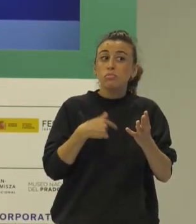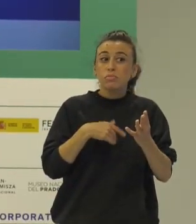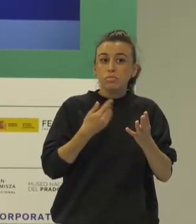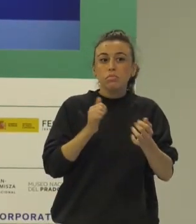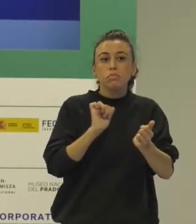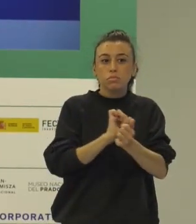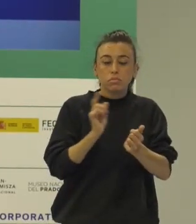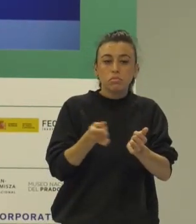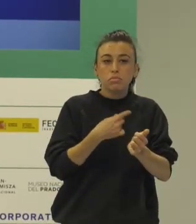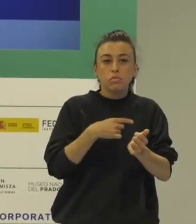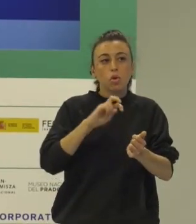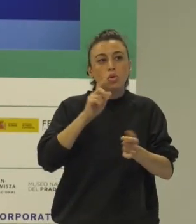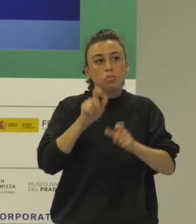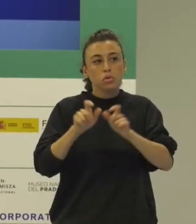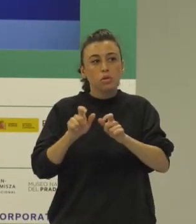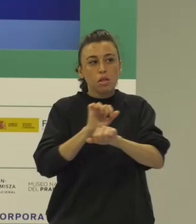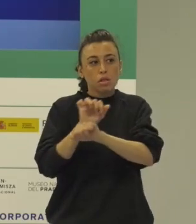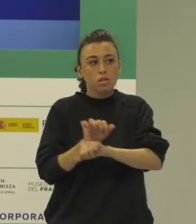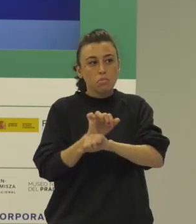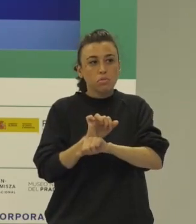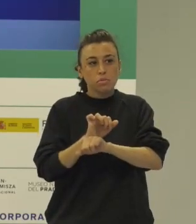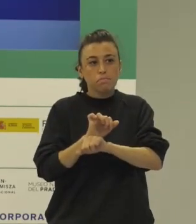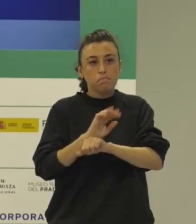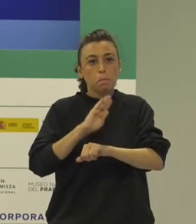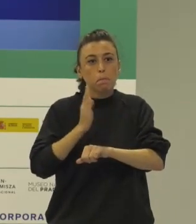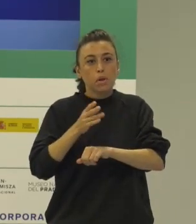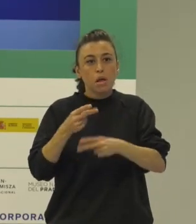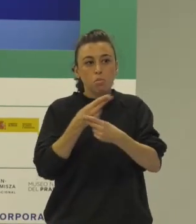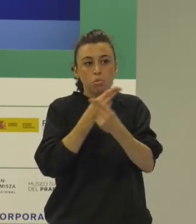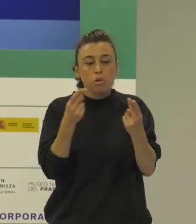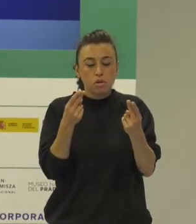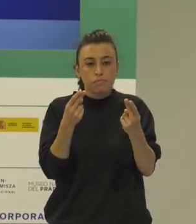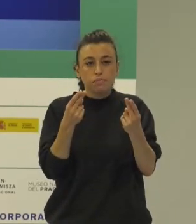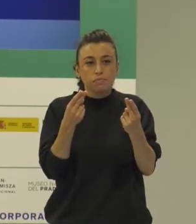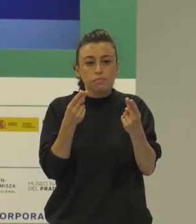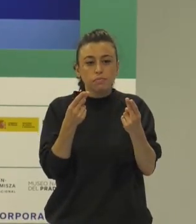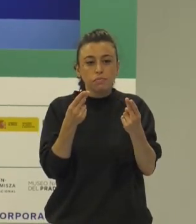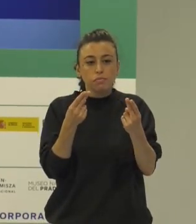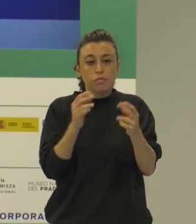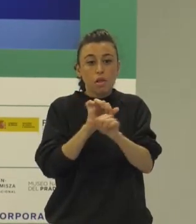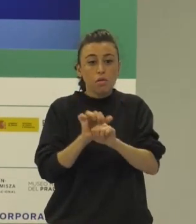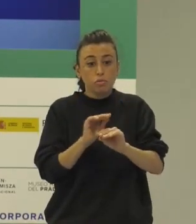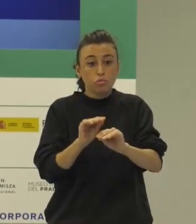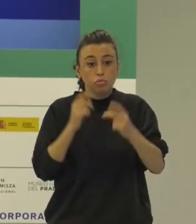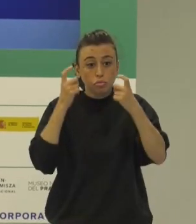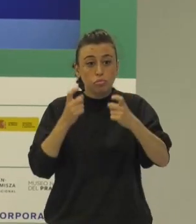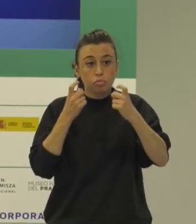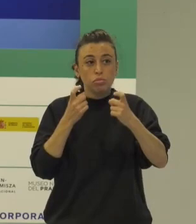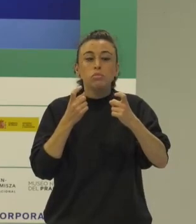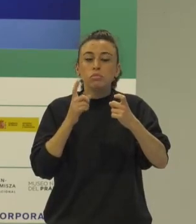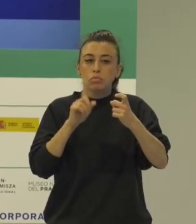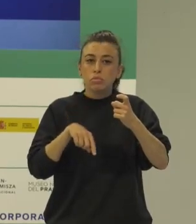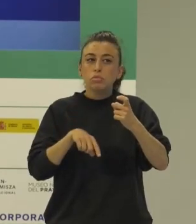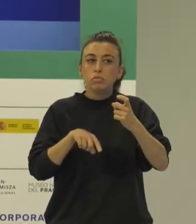de la Defensa Penal Pública que intentaron pues, estar como su defensa, también